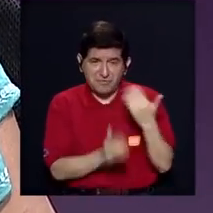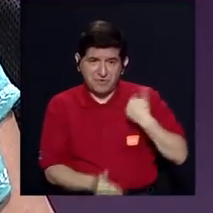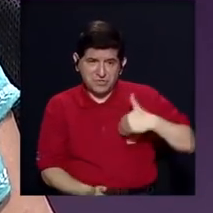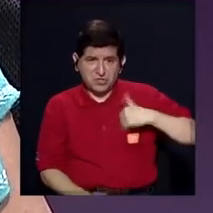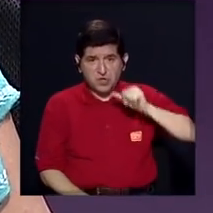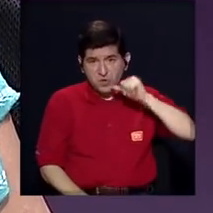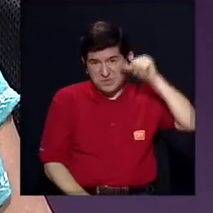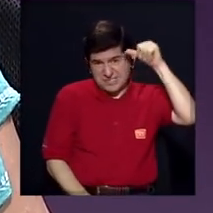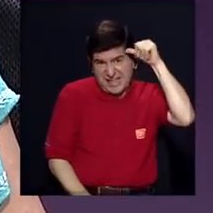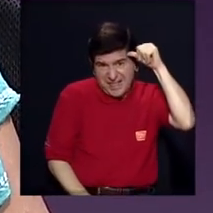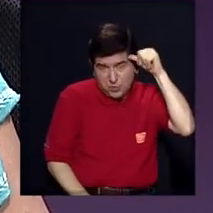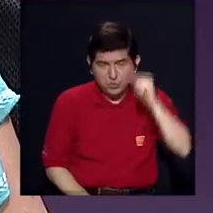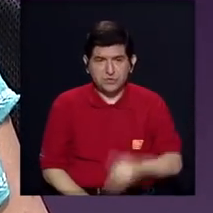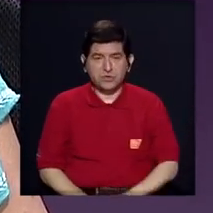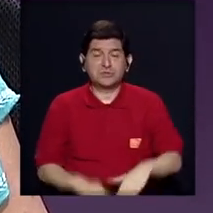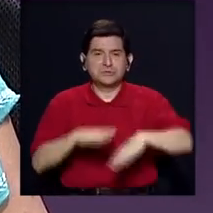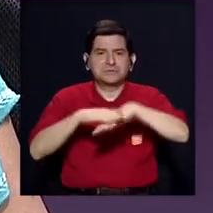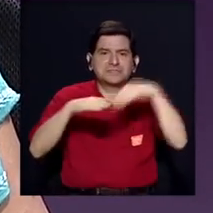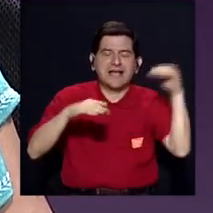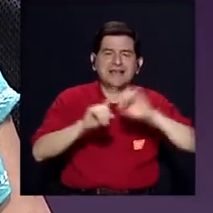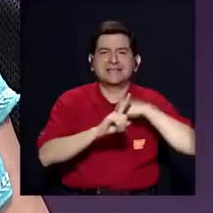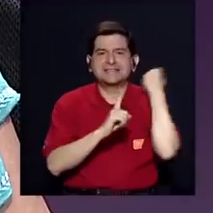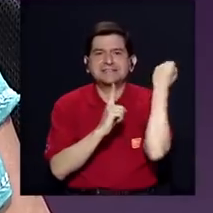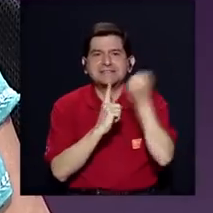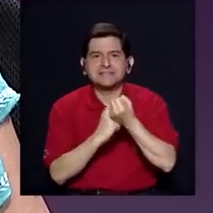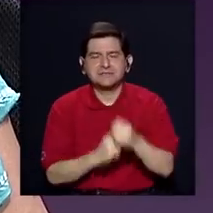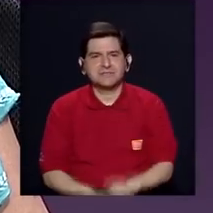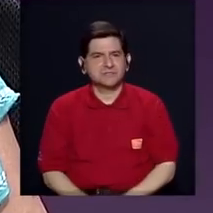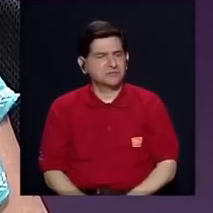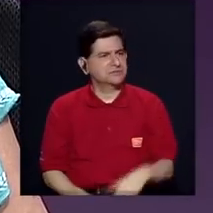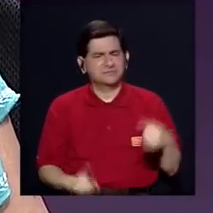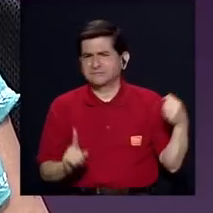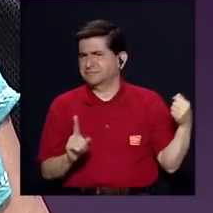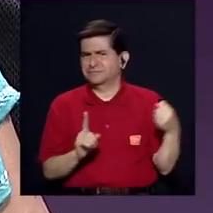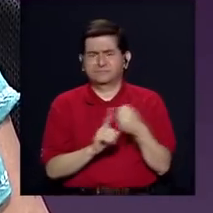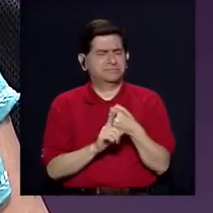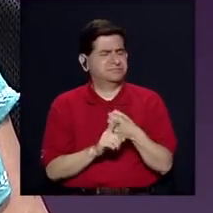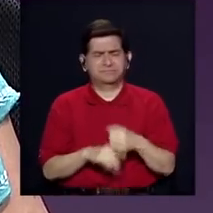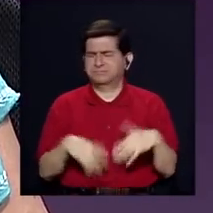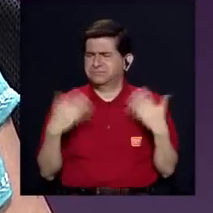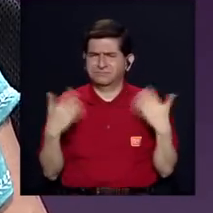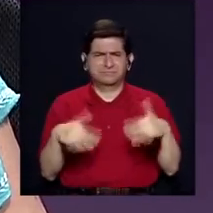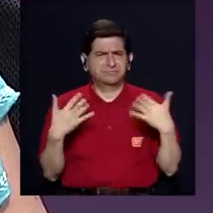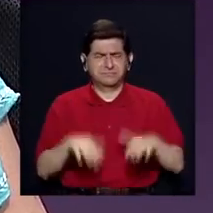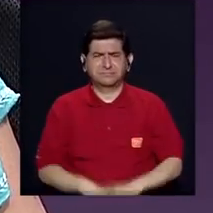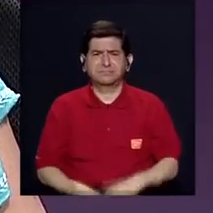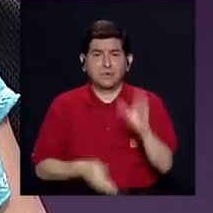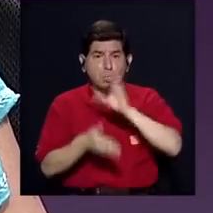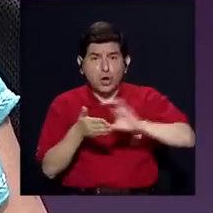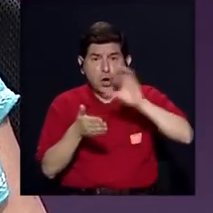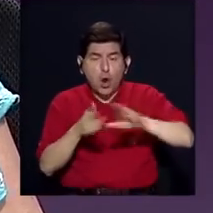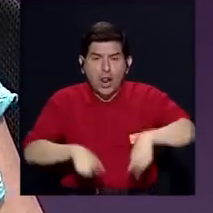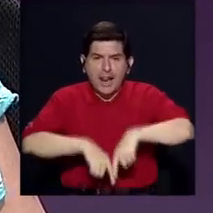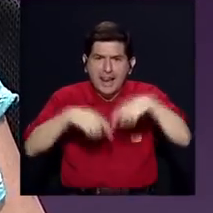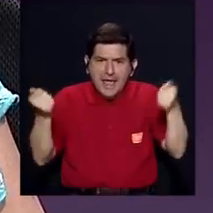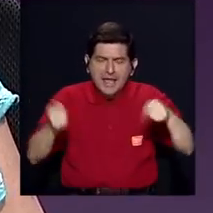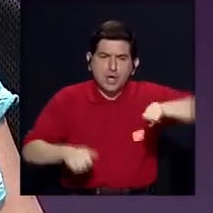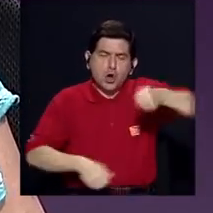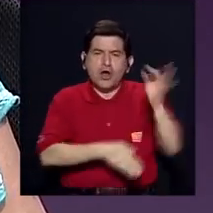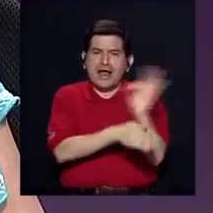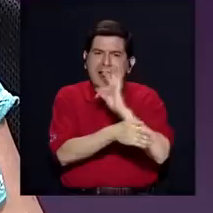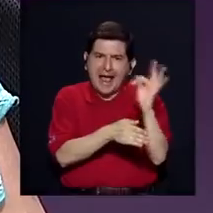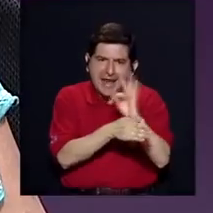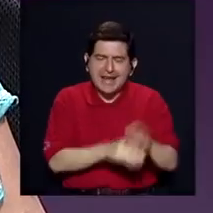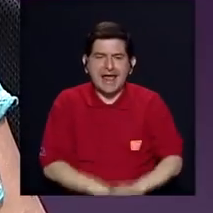hombres adultos para salir de su situación que lamentable es pensar que el colegio de periodistas que los canales televisivos